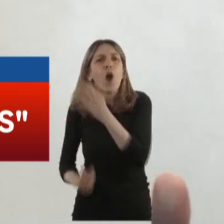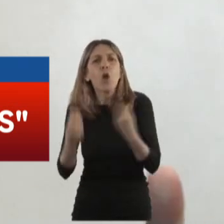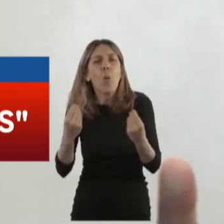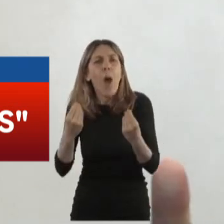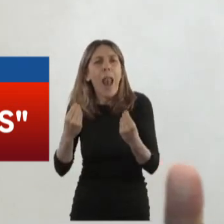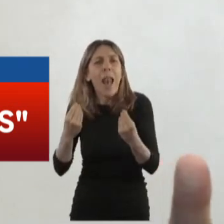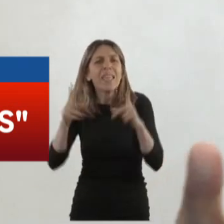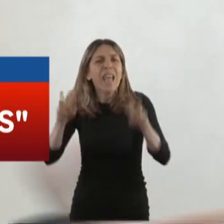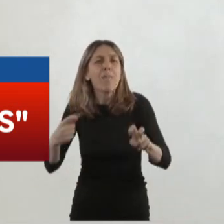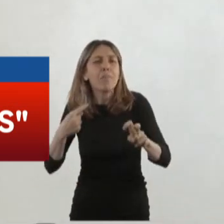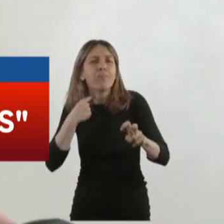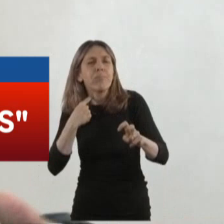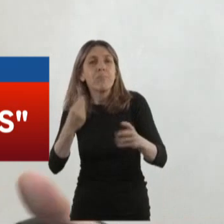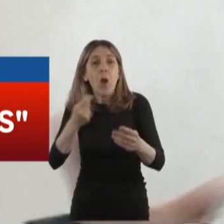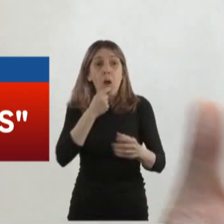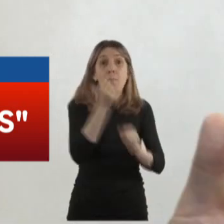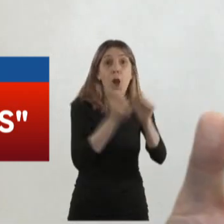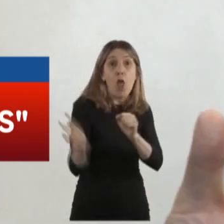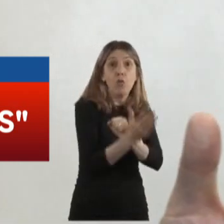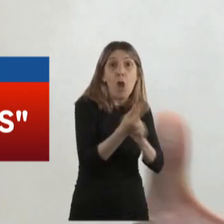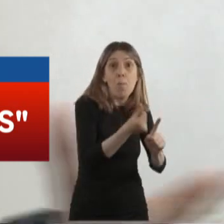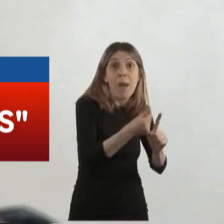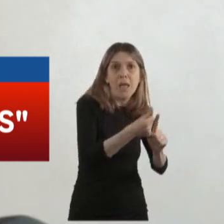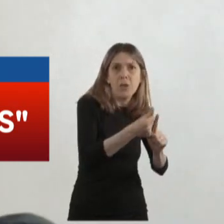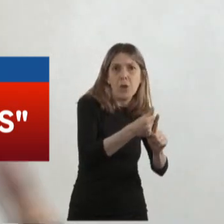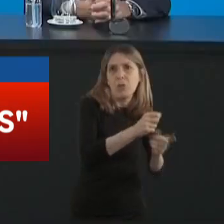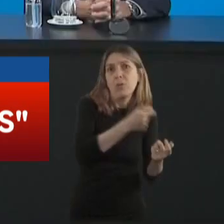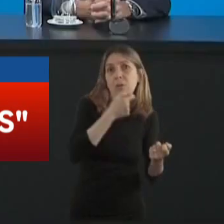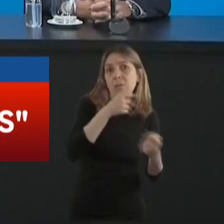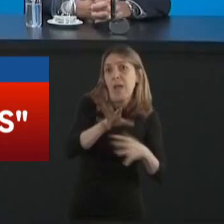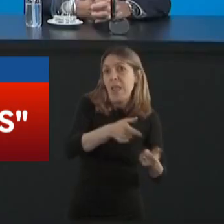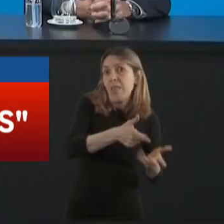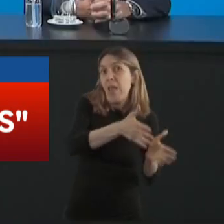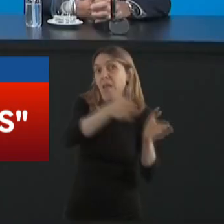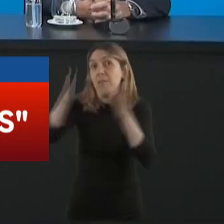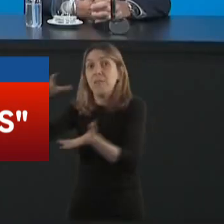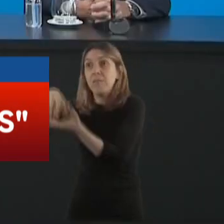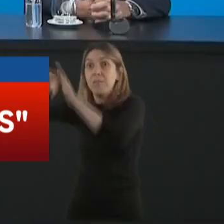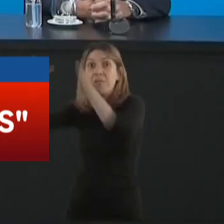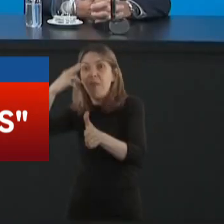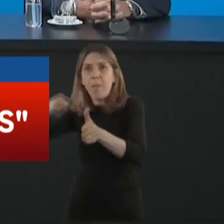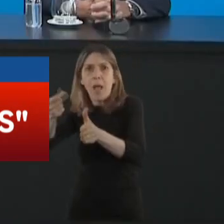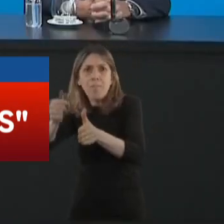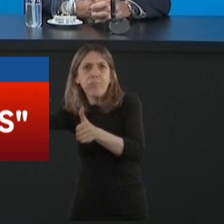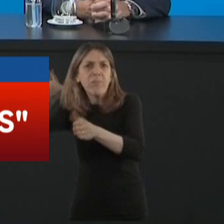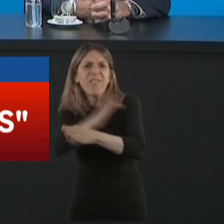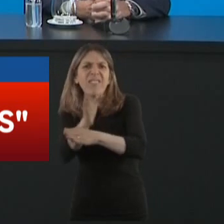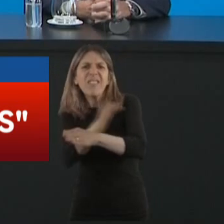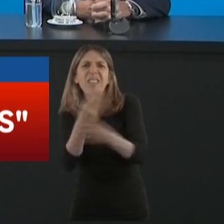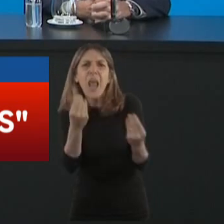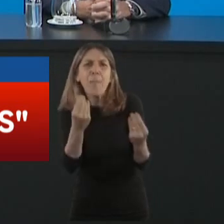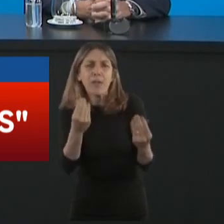ese traslado de los precios de la producción en general hacia las góndolas o en este caso de la farmacia. Muchas gracias.